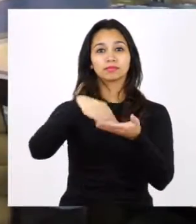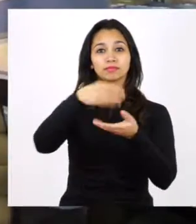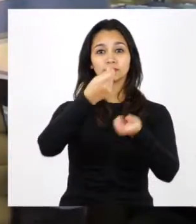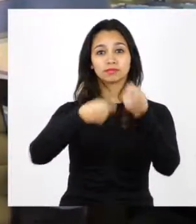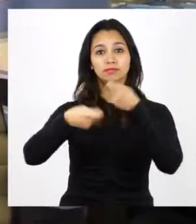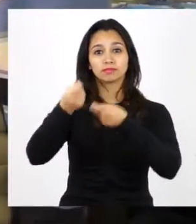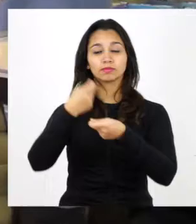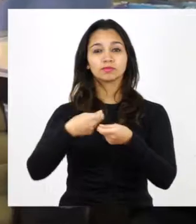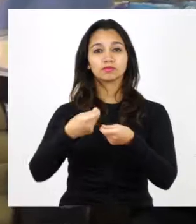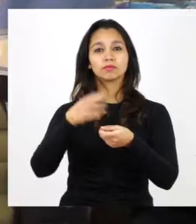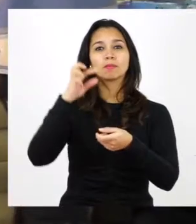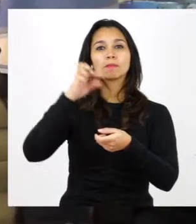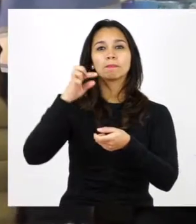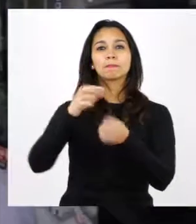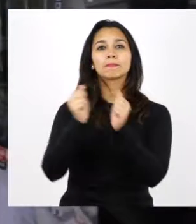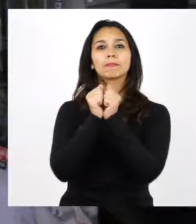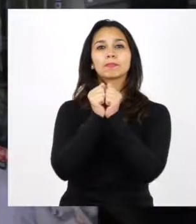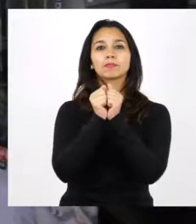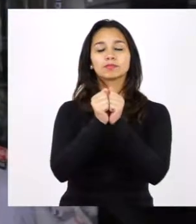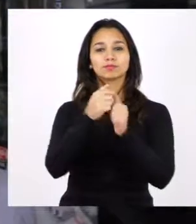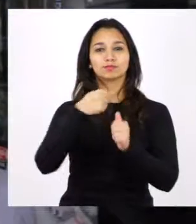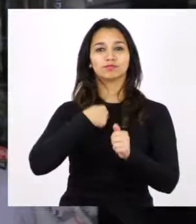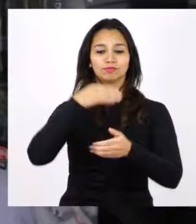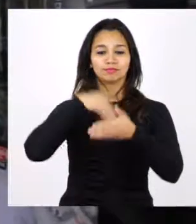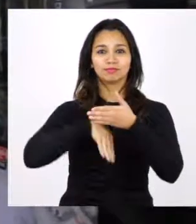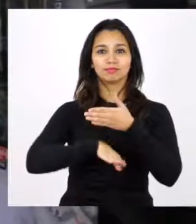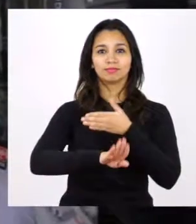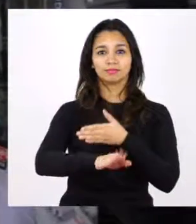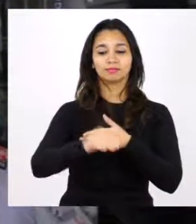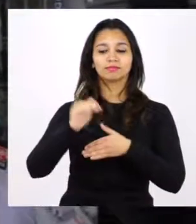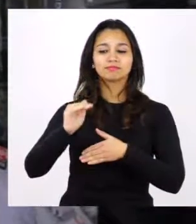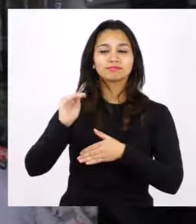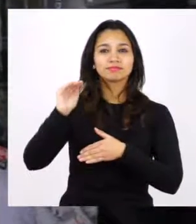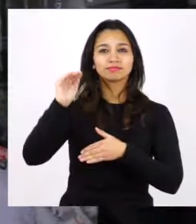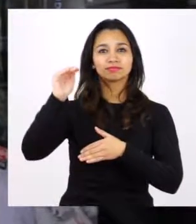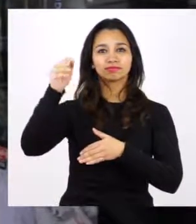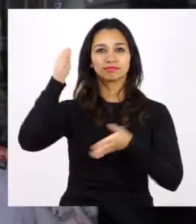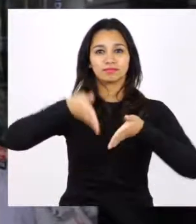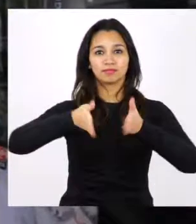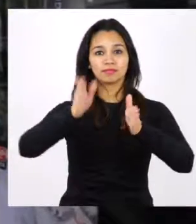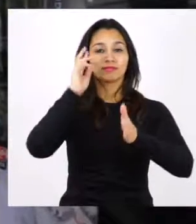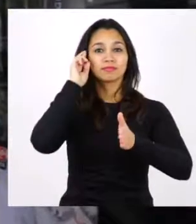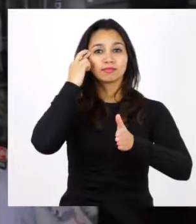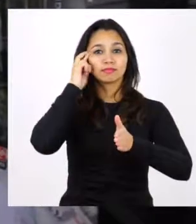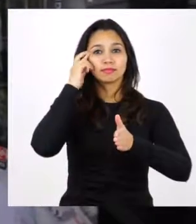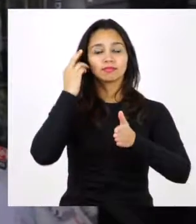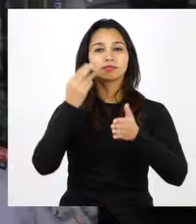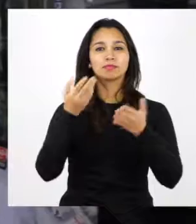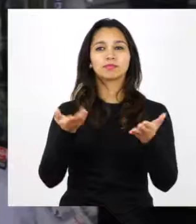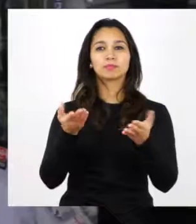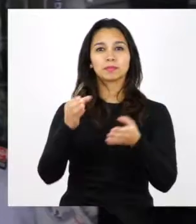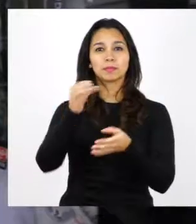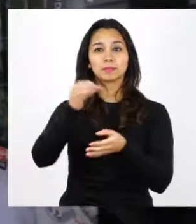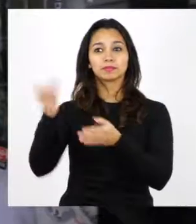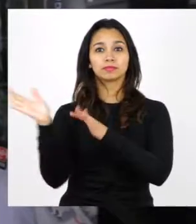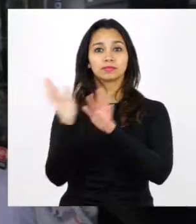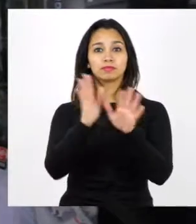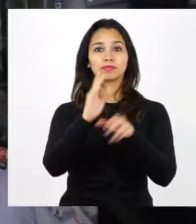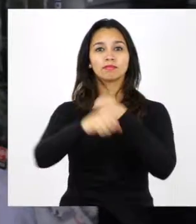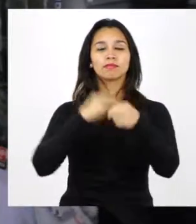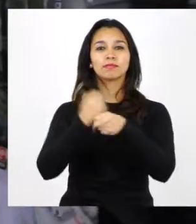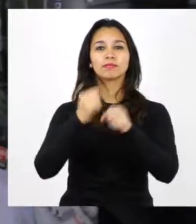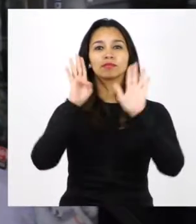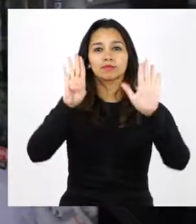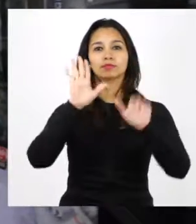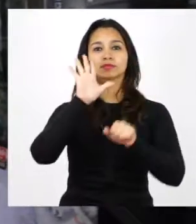Contamos con estos locales con mi papá, ya que soy aquí nacido y criado en el barrio, aquí en la calle Rancagua. Nosotros abrimos el local